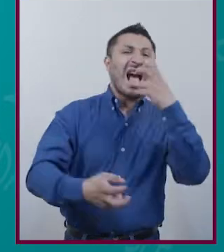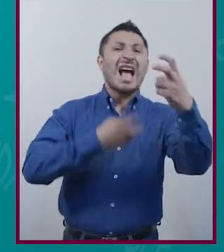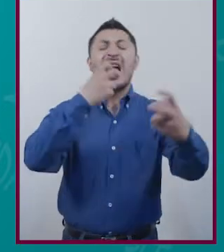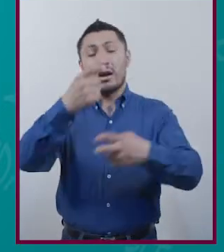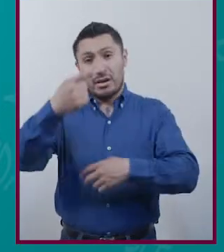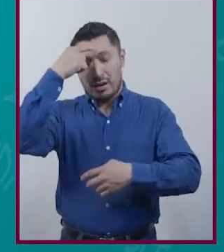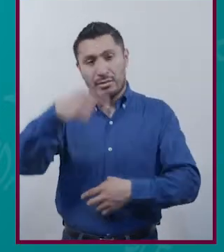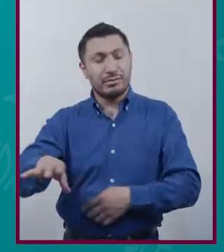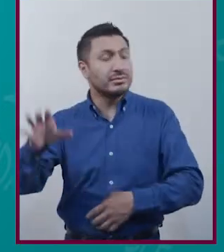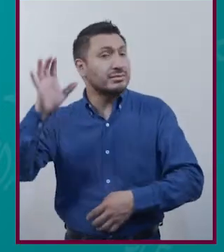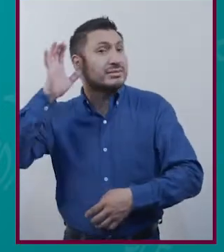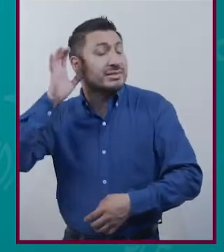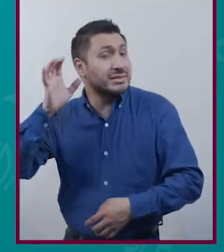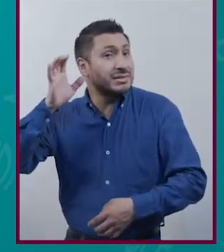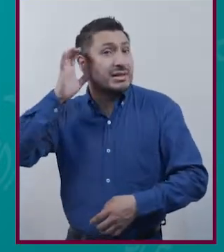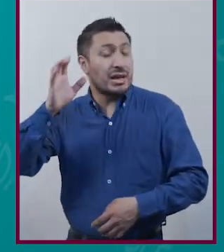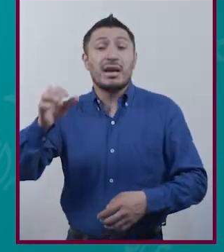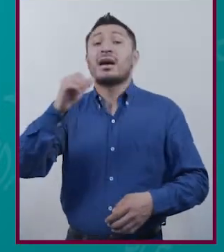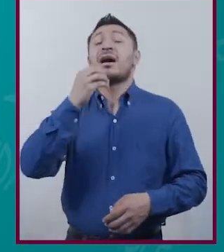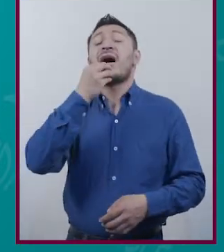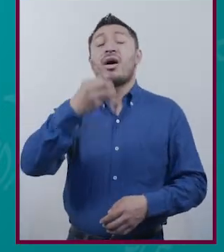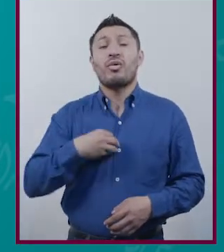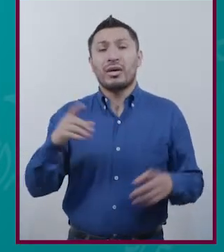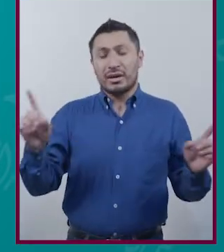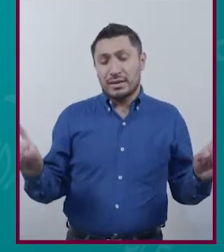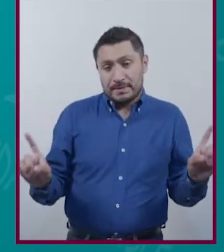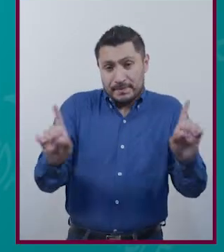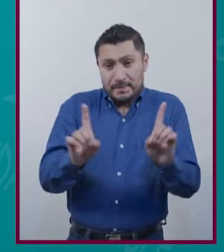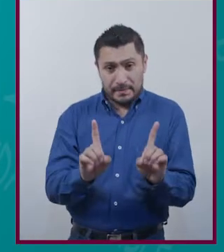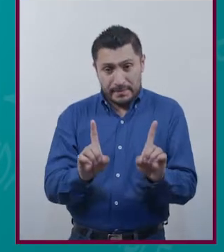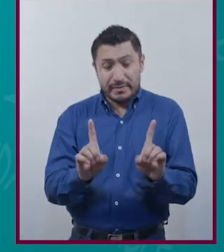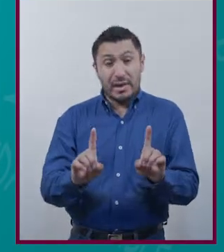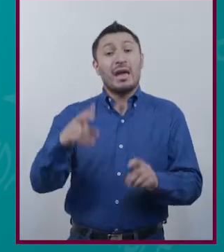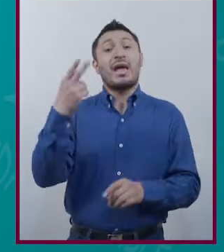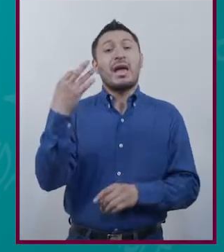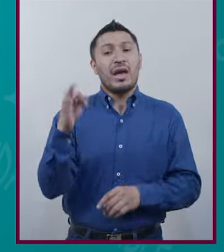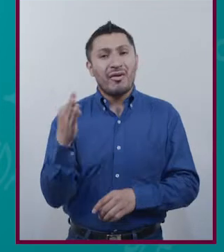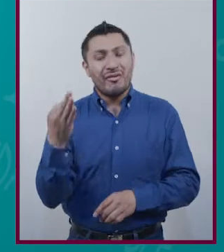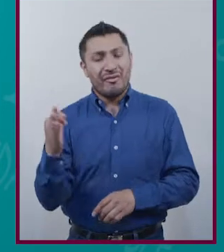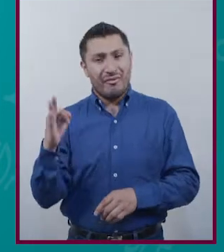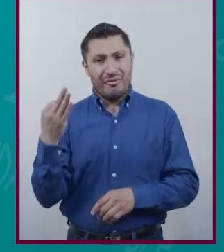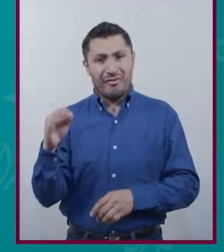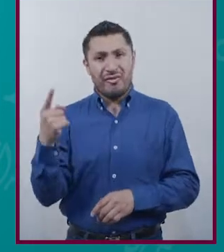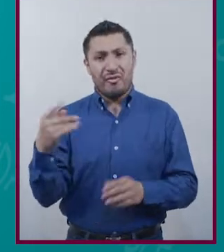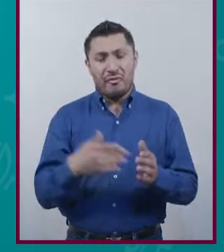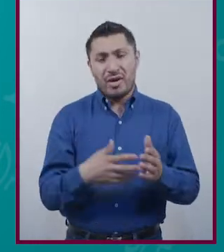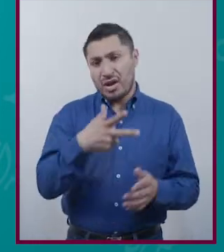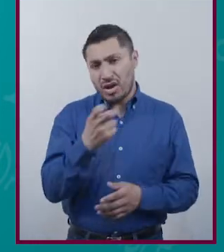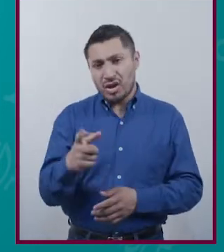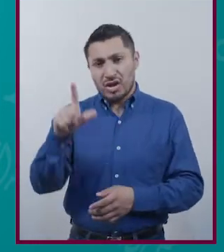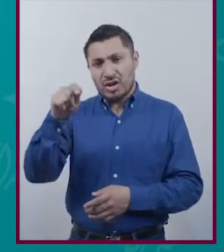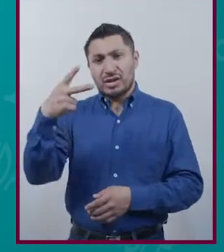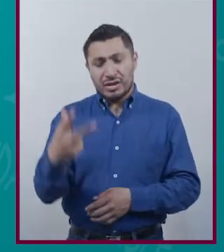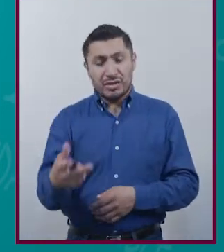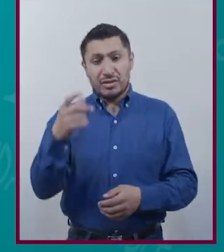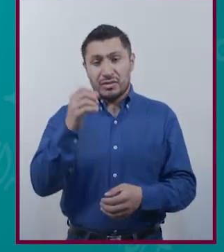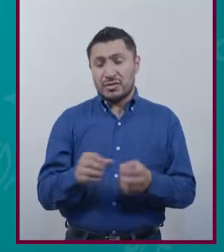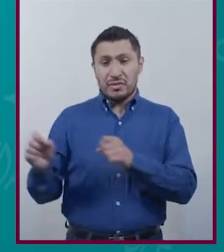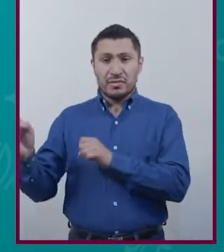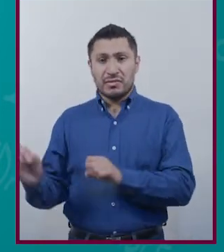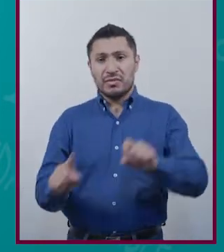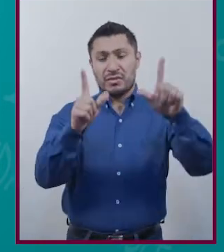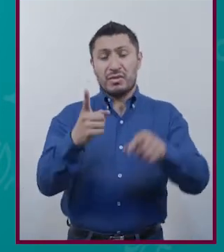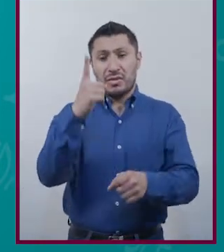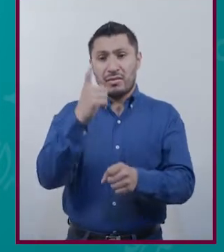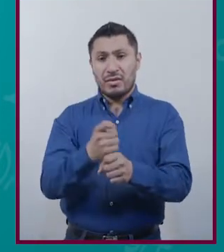que se les oyera aún en las distancias cortas. En febrero de 1878 se publicó la primera guía